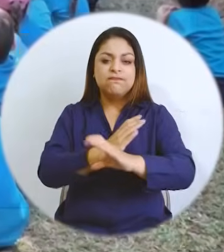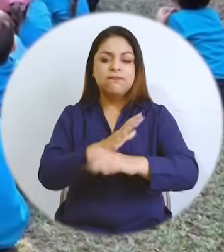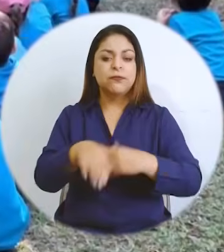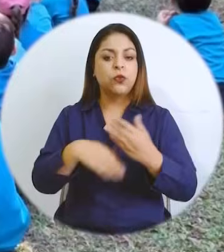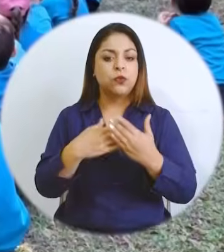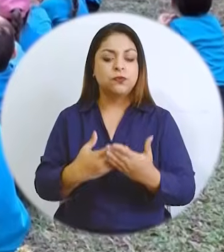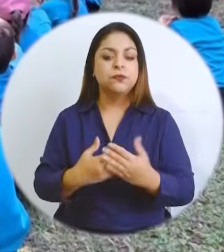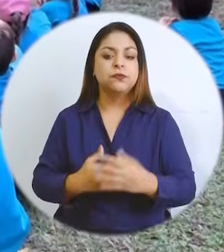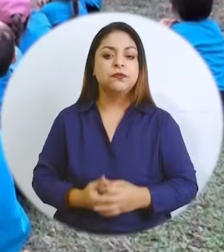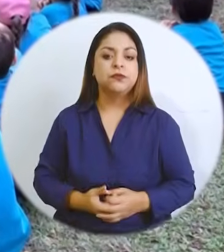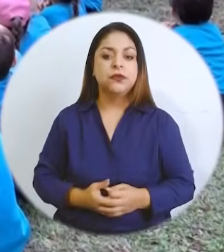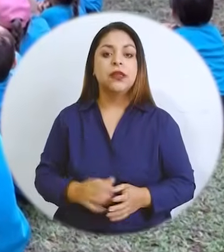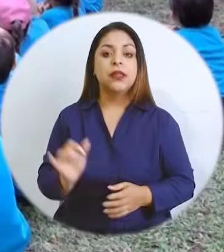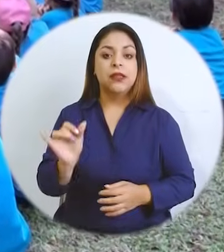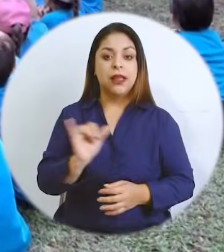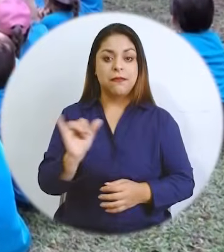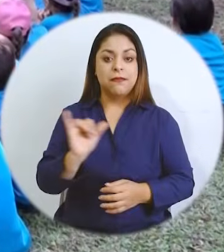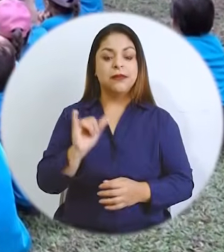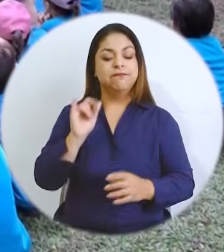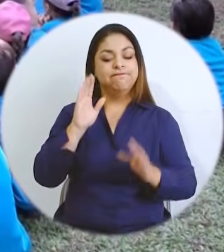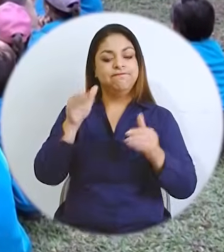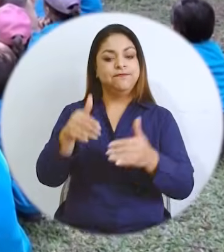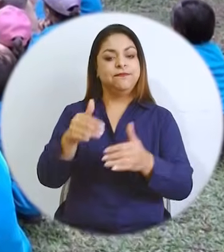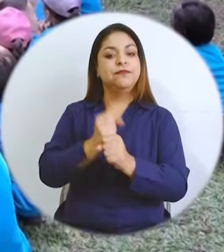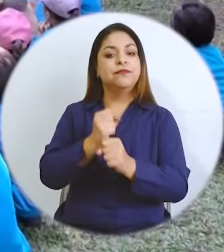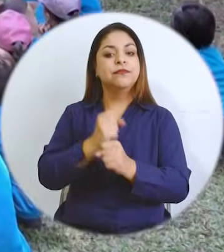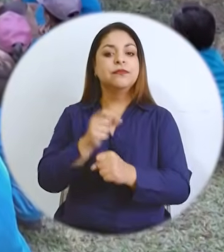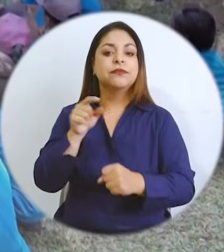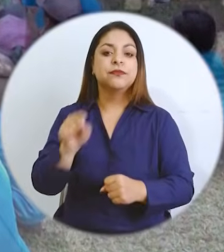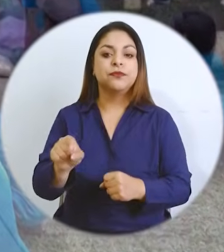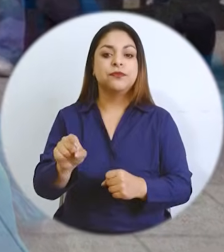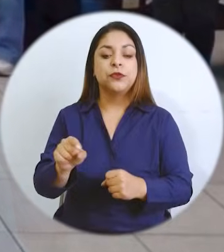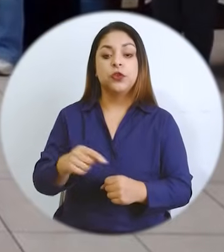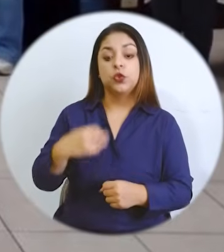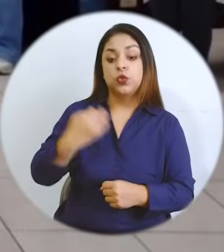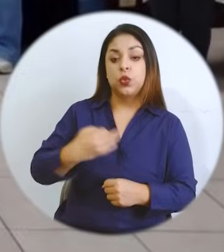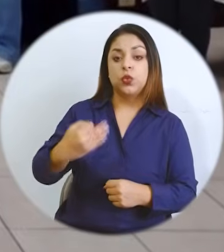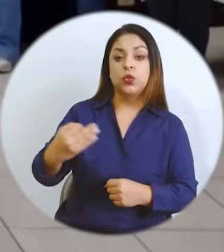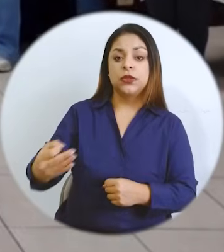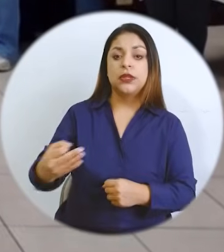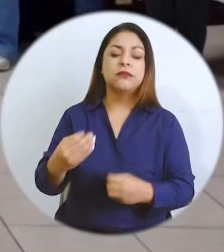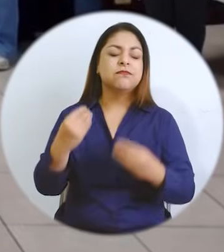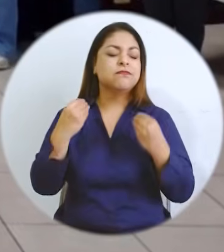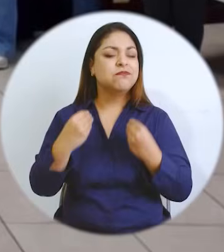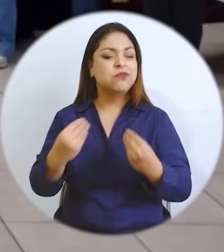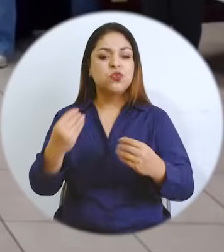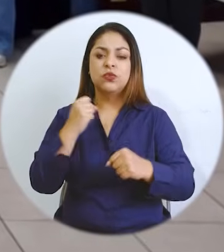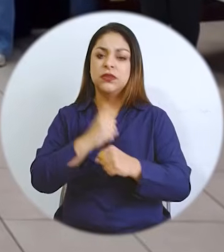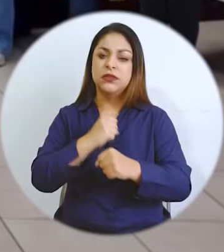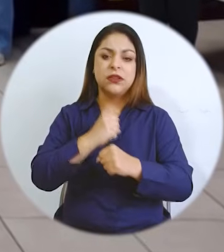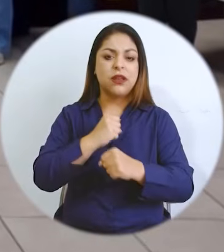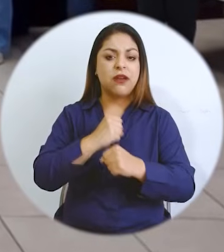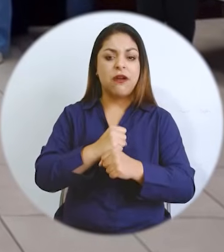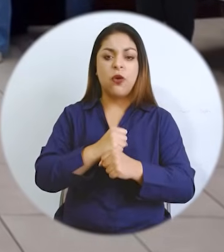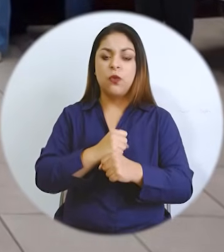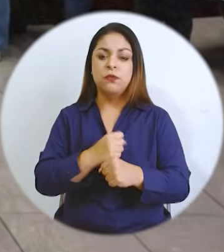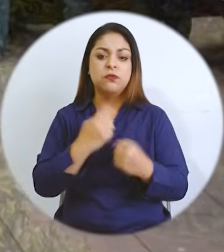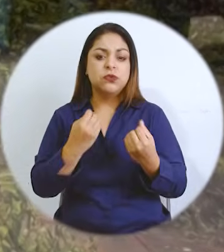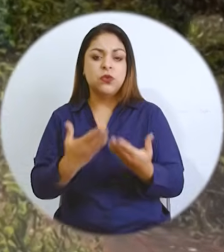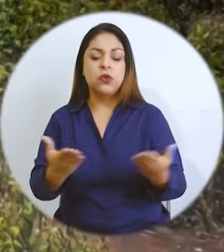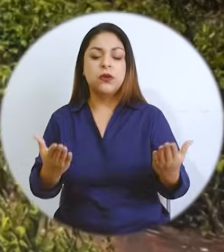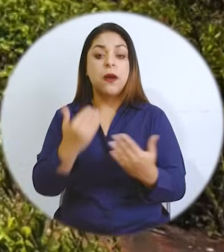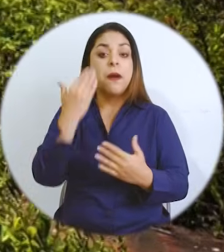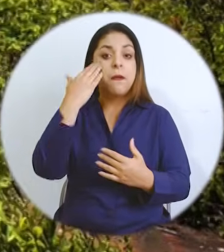pueda. También se ha trabajado en eso. Entonces, día con día es de muchos retos, de mucho trabajo,